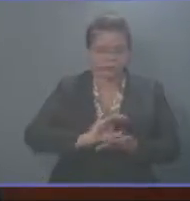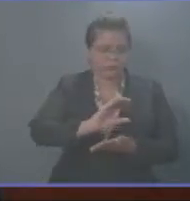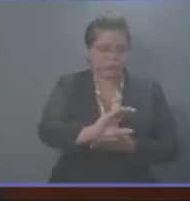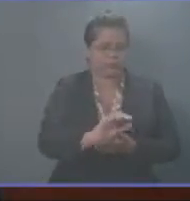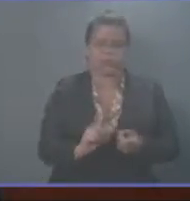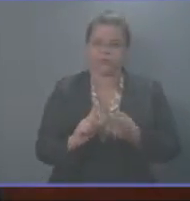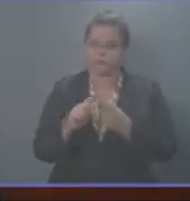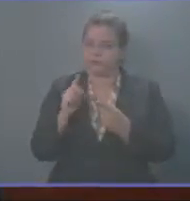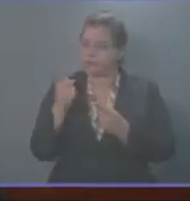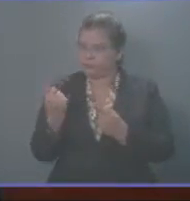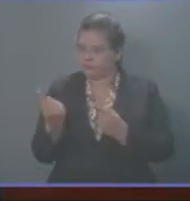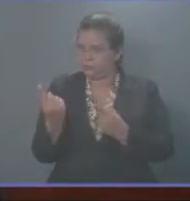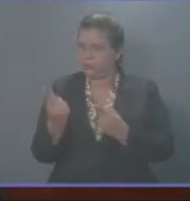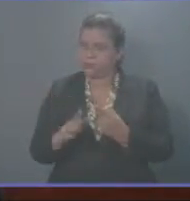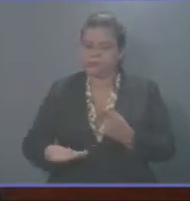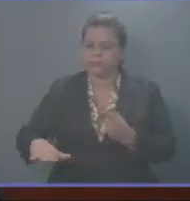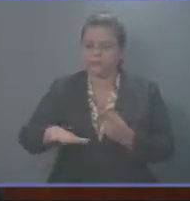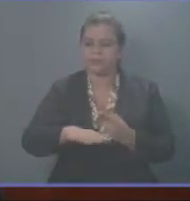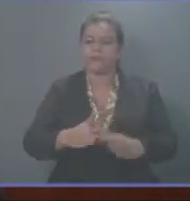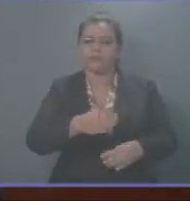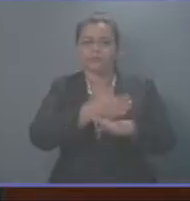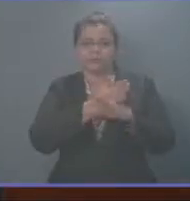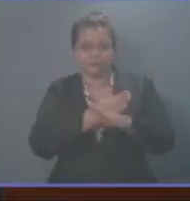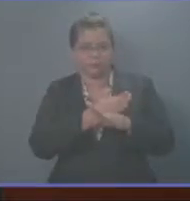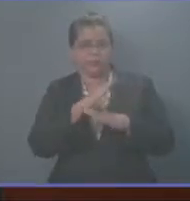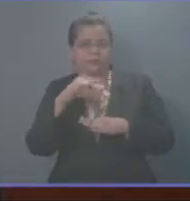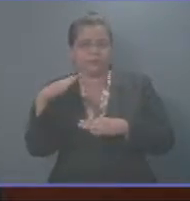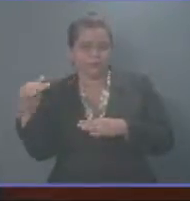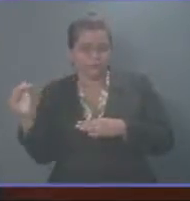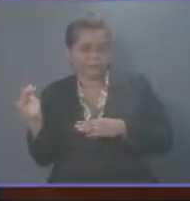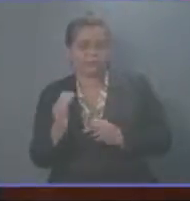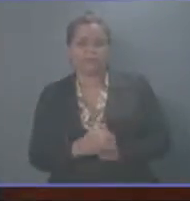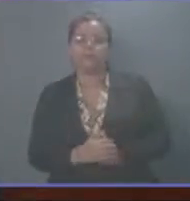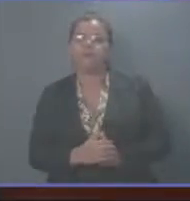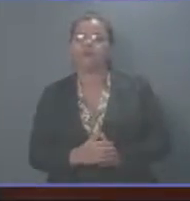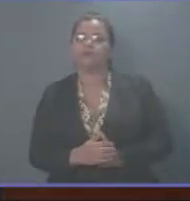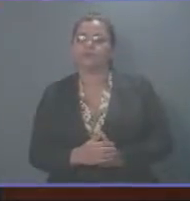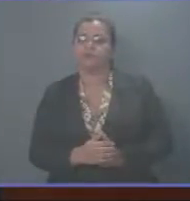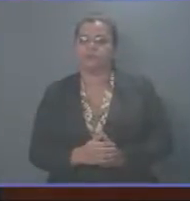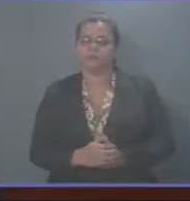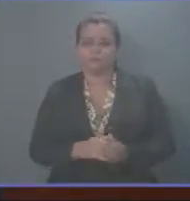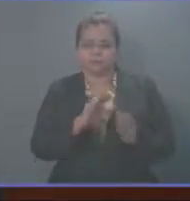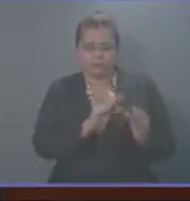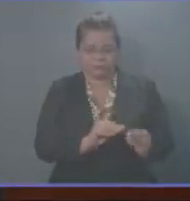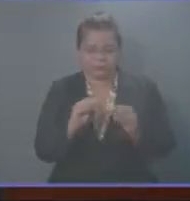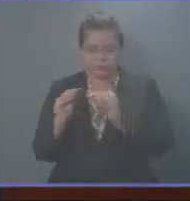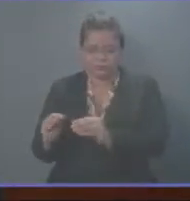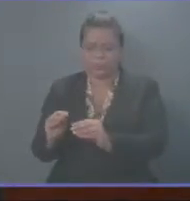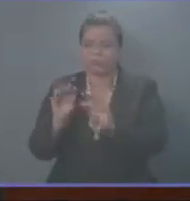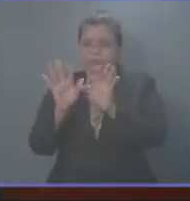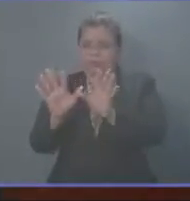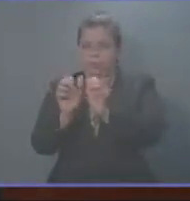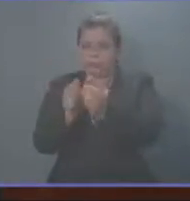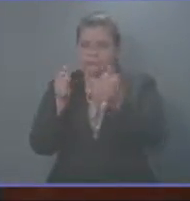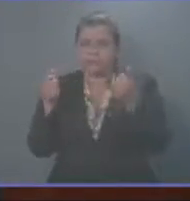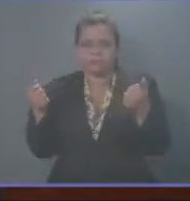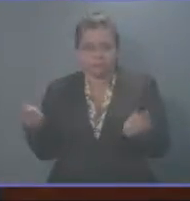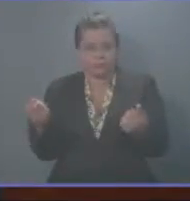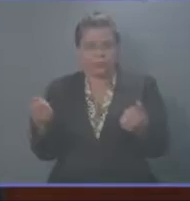1. Ramo de la Defensa Nacional, la cantidad de